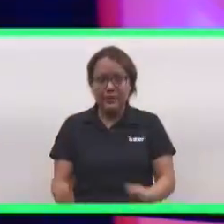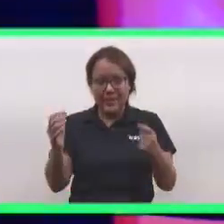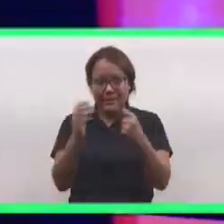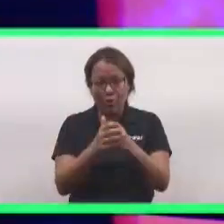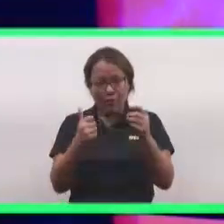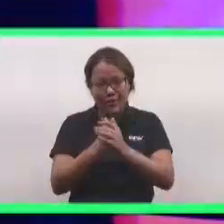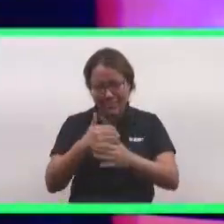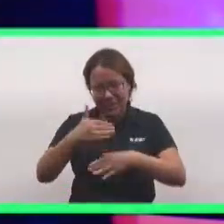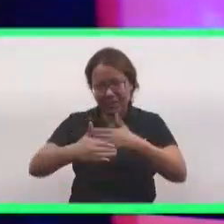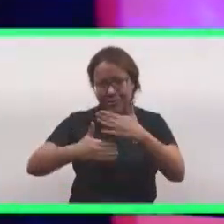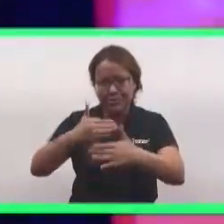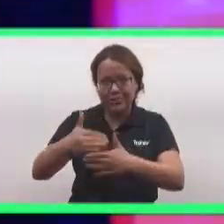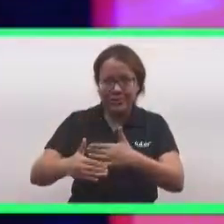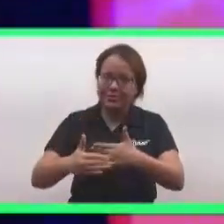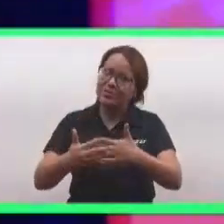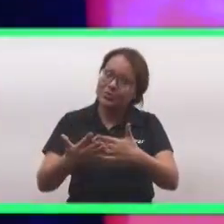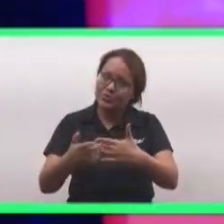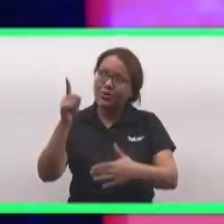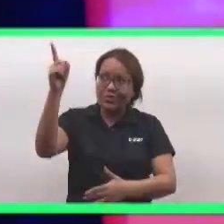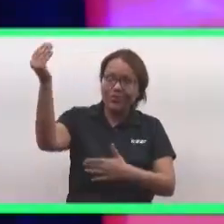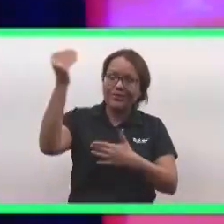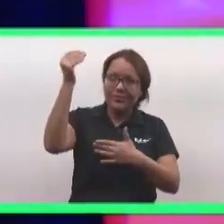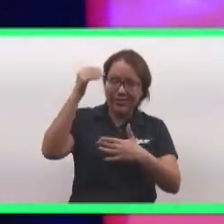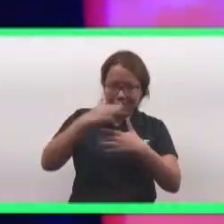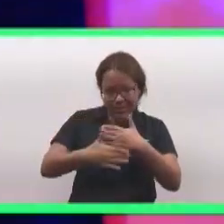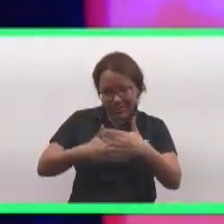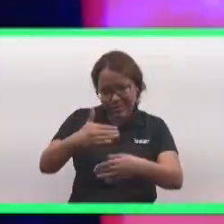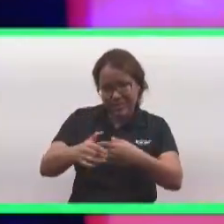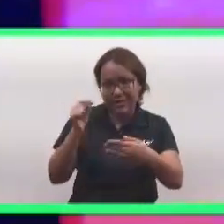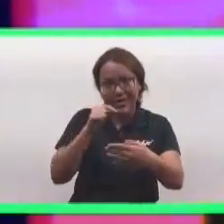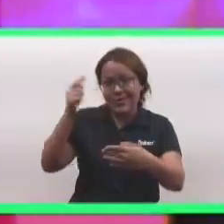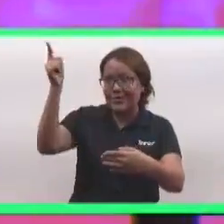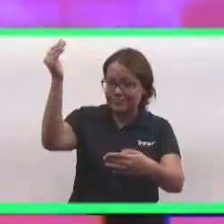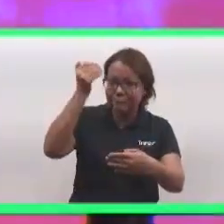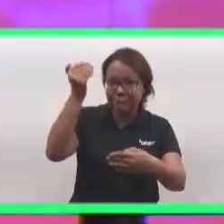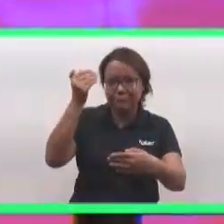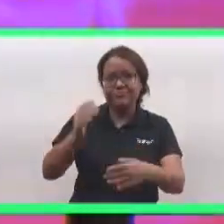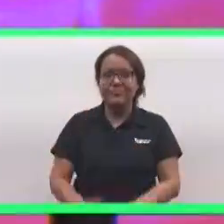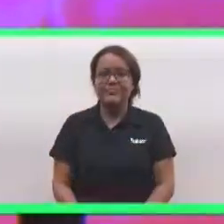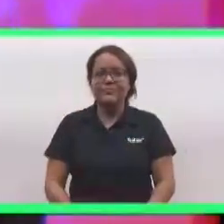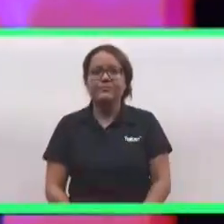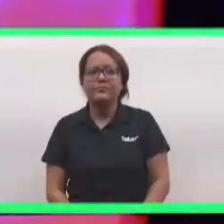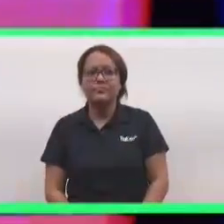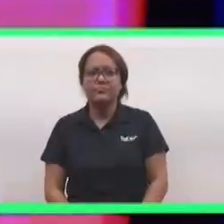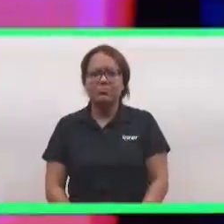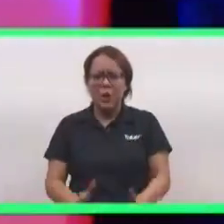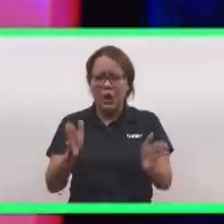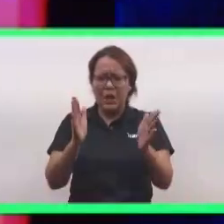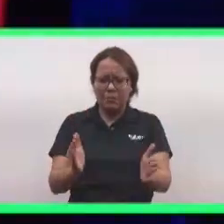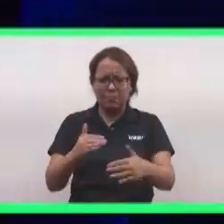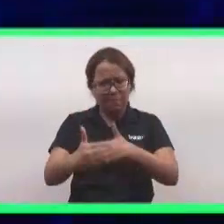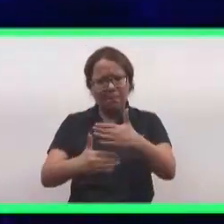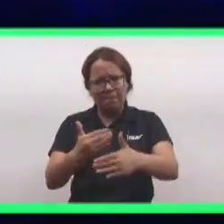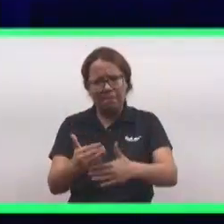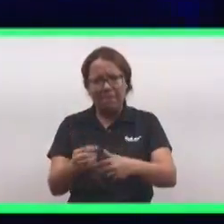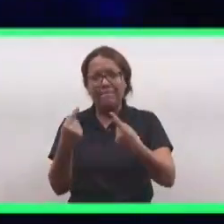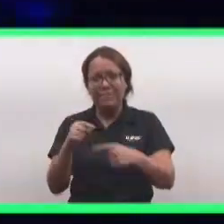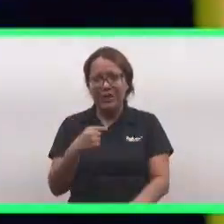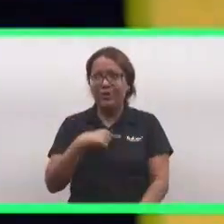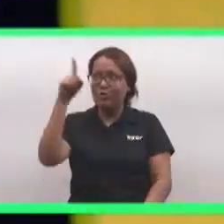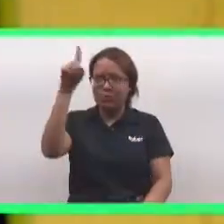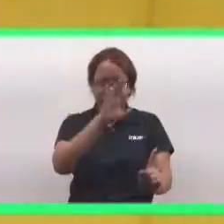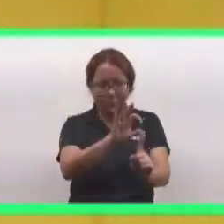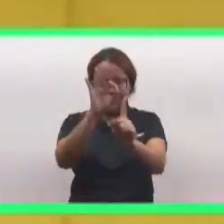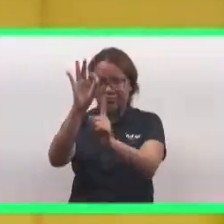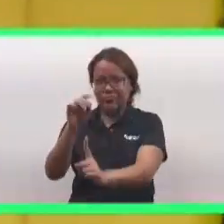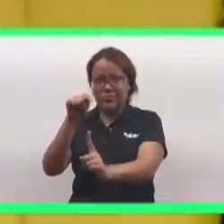pedagogía de Dios, de paidagogos. No pierda, el desierto es solamente una etapa, pero Dios me llevó al desierto para mostrarme